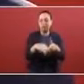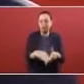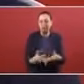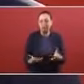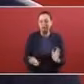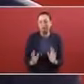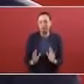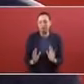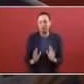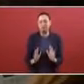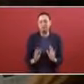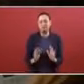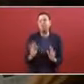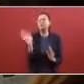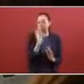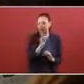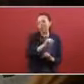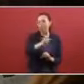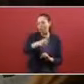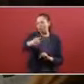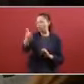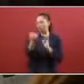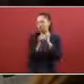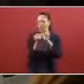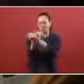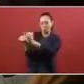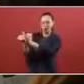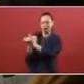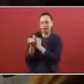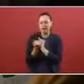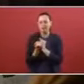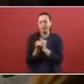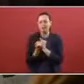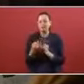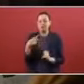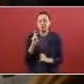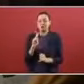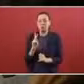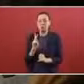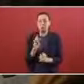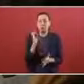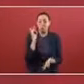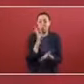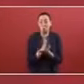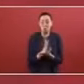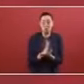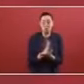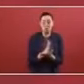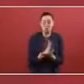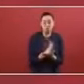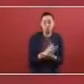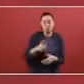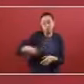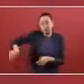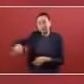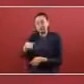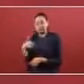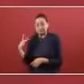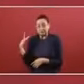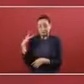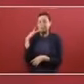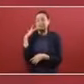Y no dudo que otros medios, pero la prensa conservadora nunca,